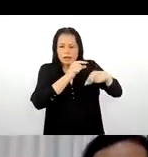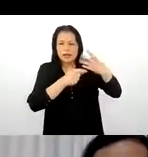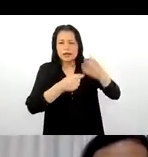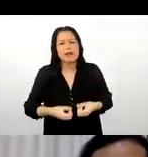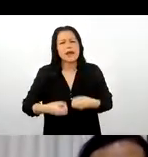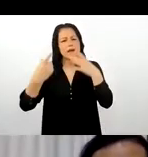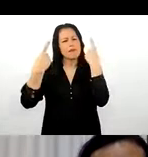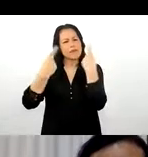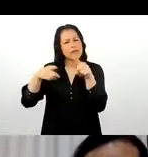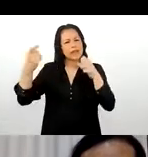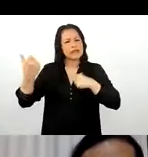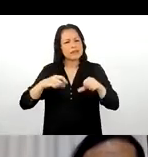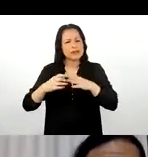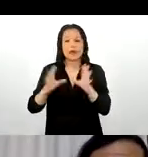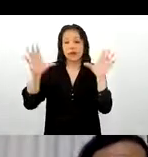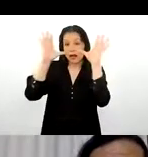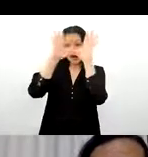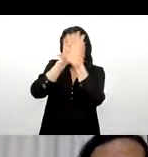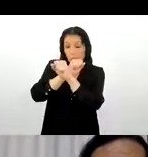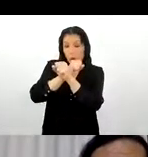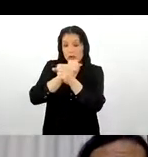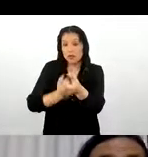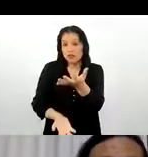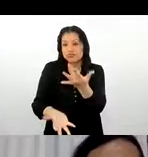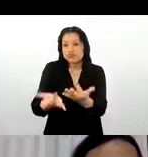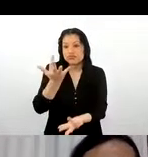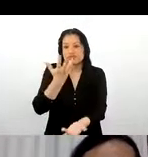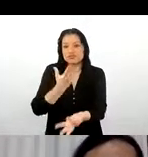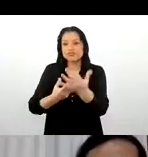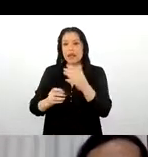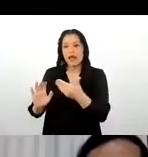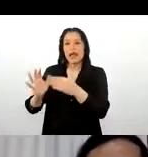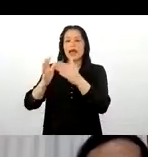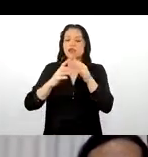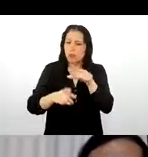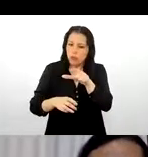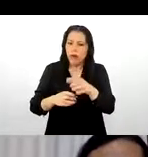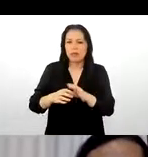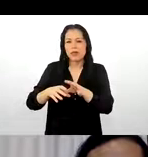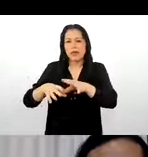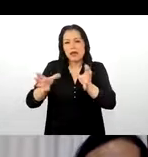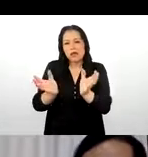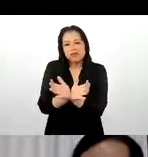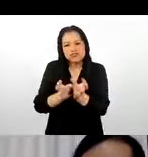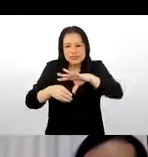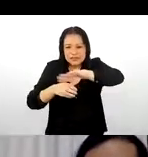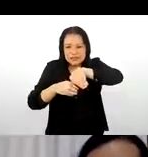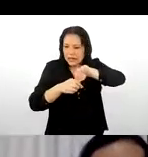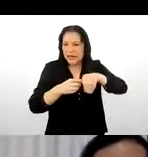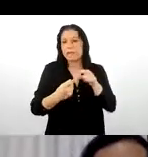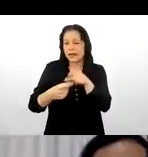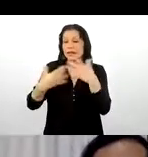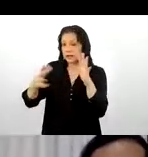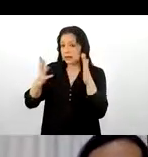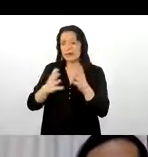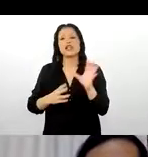de actividades nocturnas, fogatas. Es un pueblo ceramista, obviamente, así que desde ya